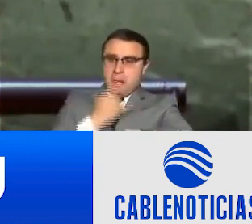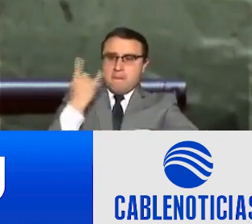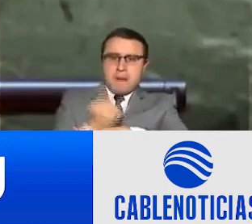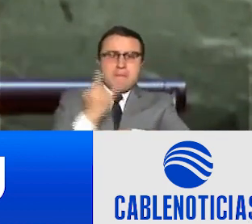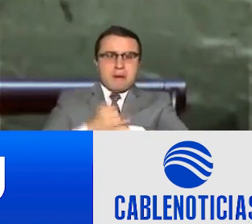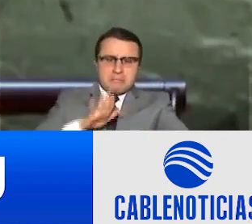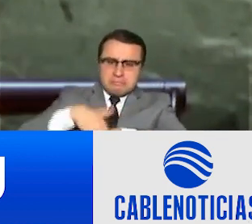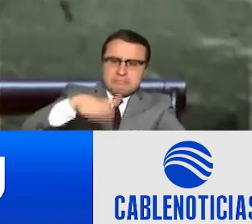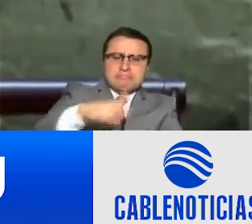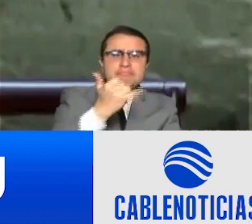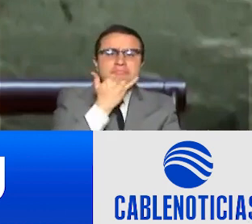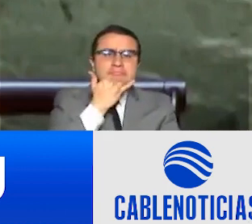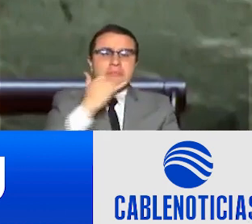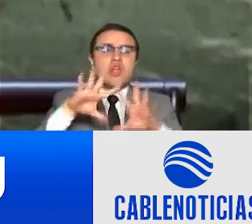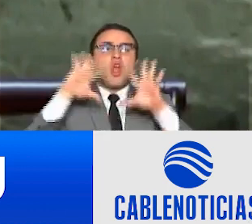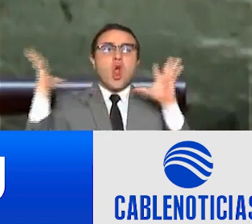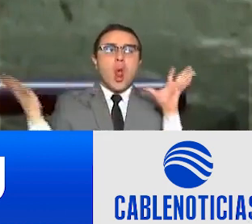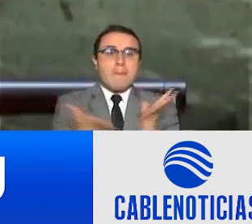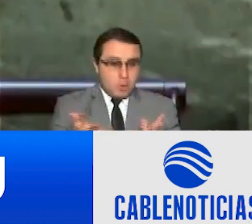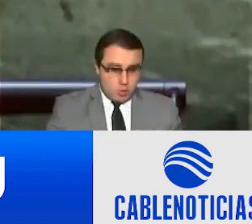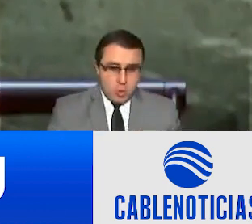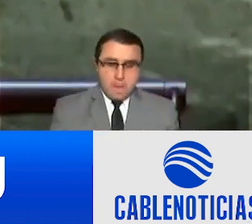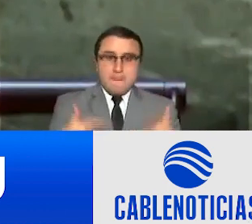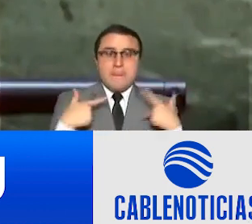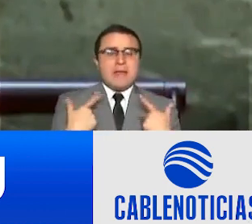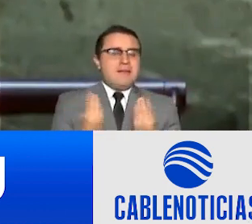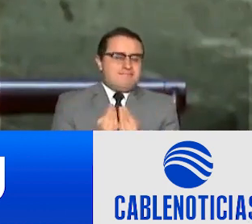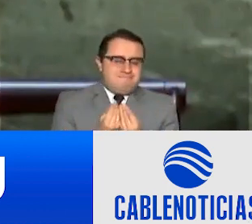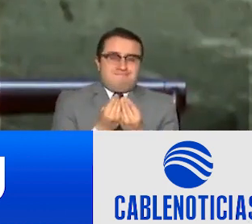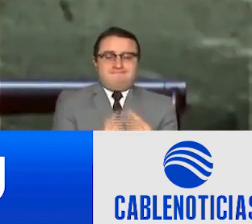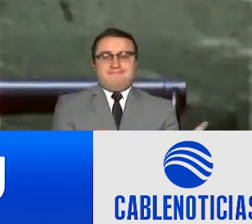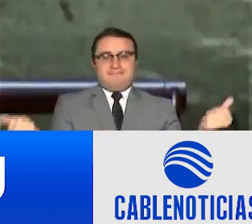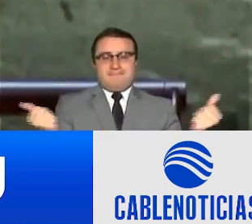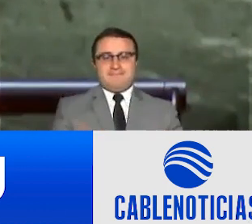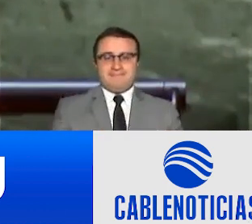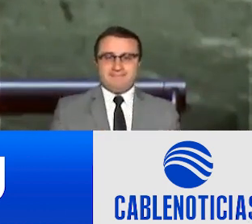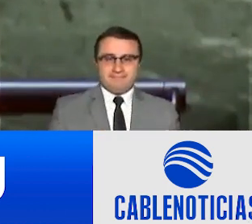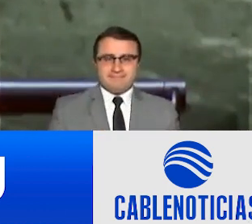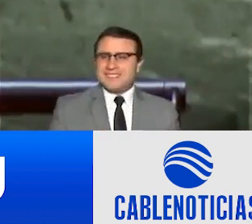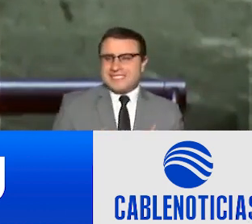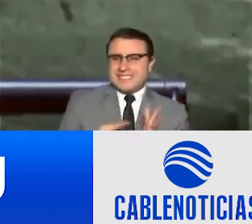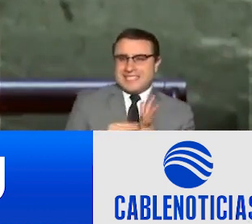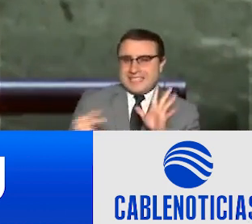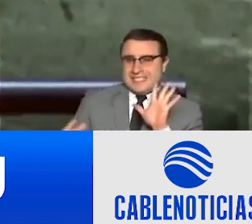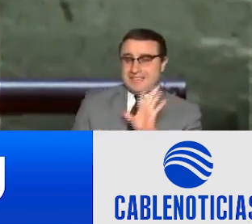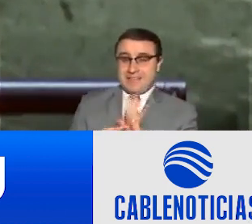planeta. Es decir, la ciencia occidental